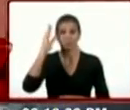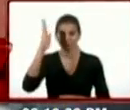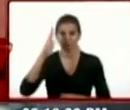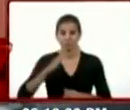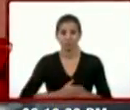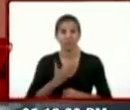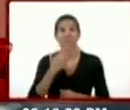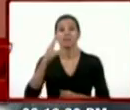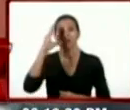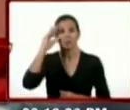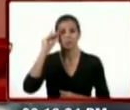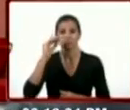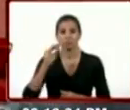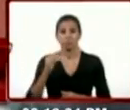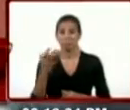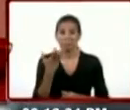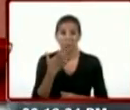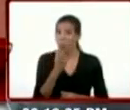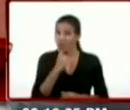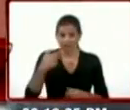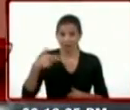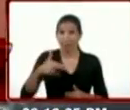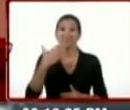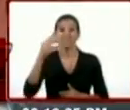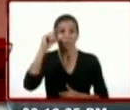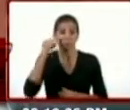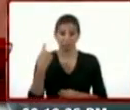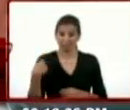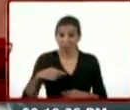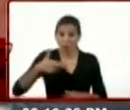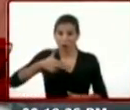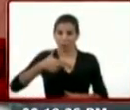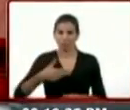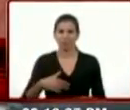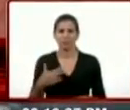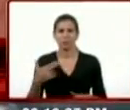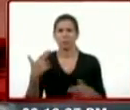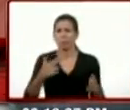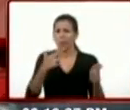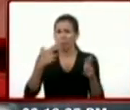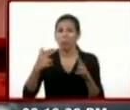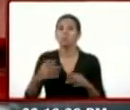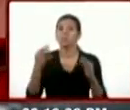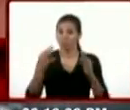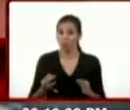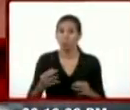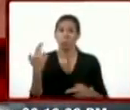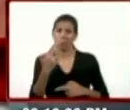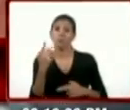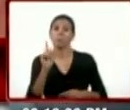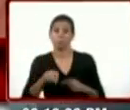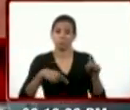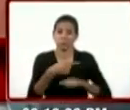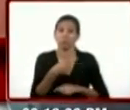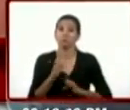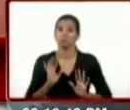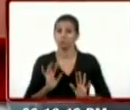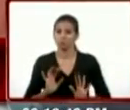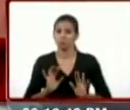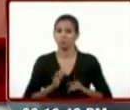gracias a Dios, porque si nosotros estamos armados, mi hermano, Cumanacoa estuviera derramado en sangre, mi hermano. Nosotros